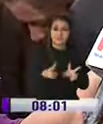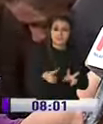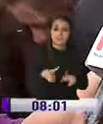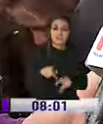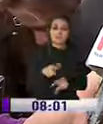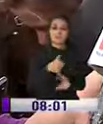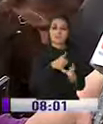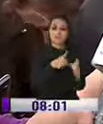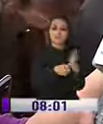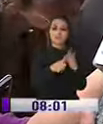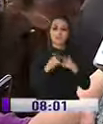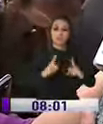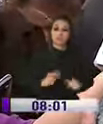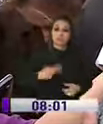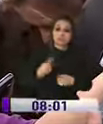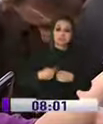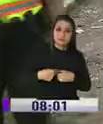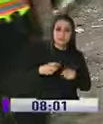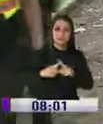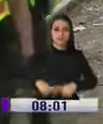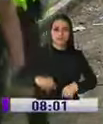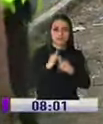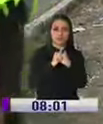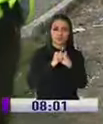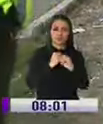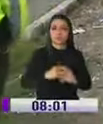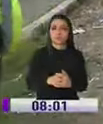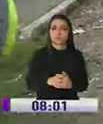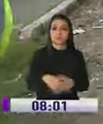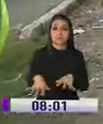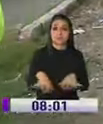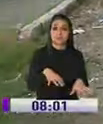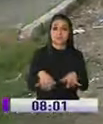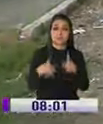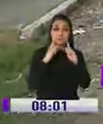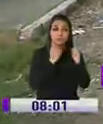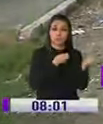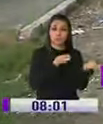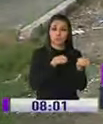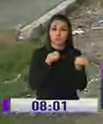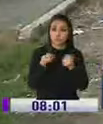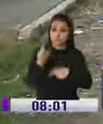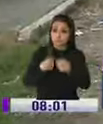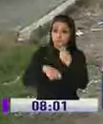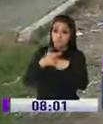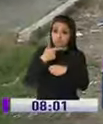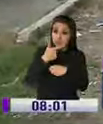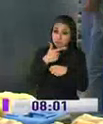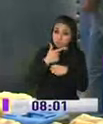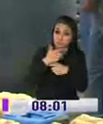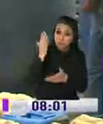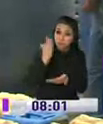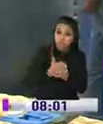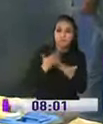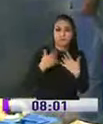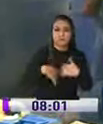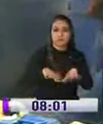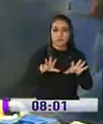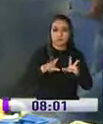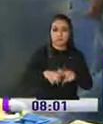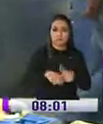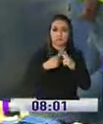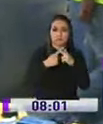Ministerio de Salud Pública y otras entidades. Mientras los operativos para el control de expendio de licor artesanal están en marcha, en varios puntos del país han